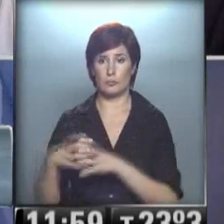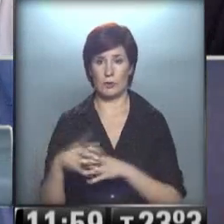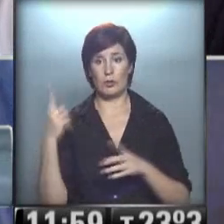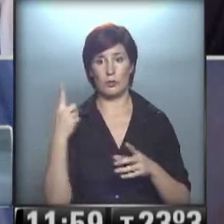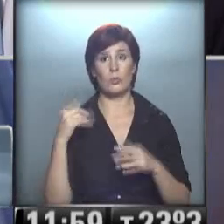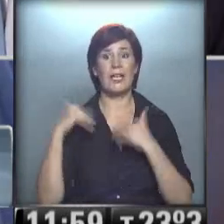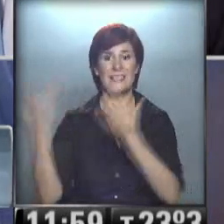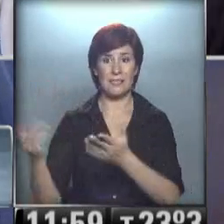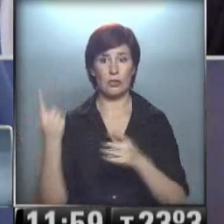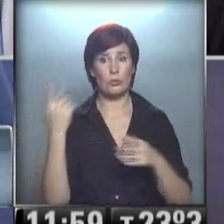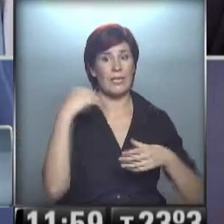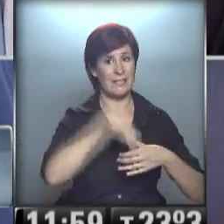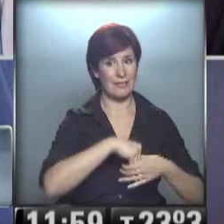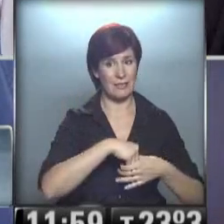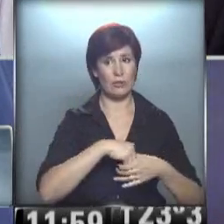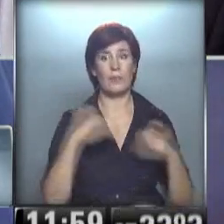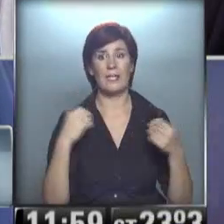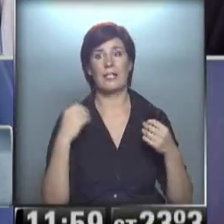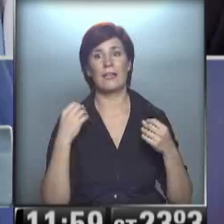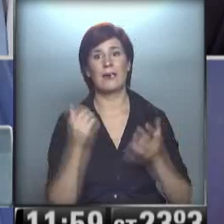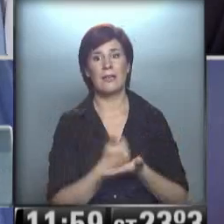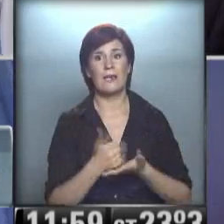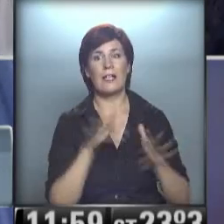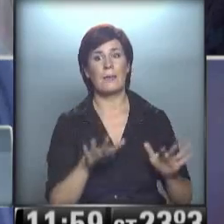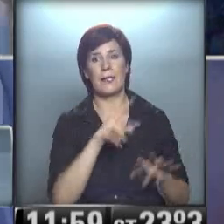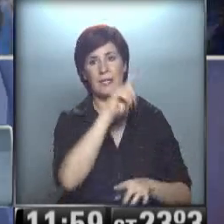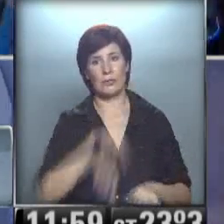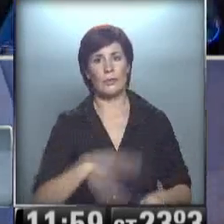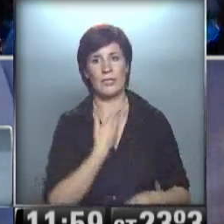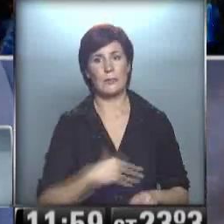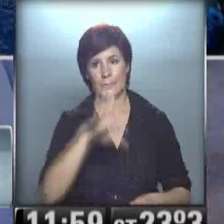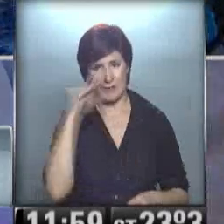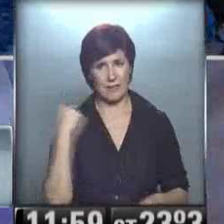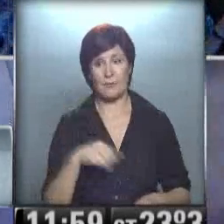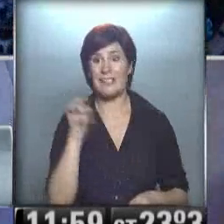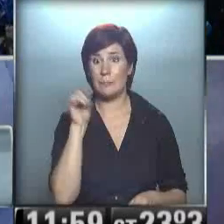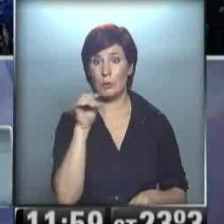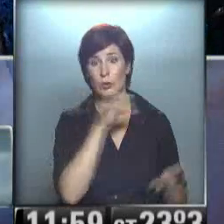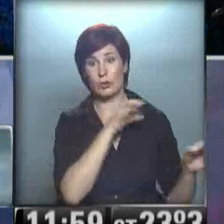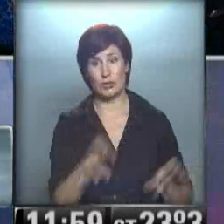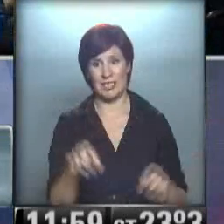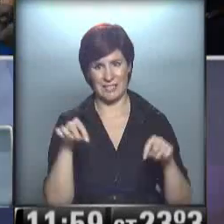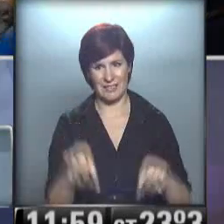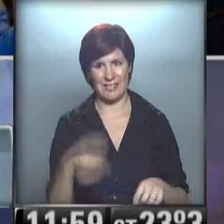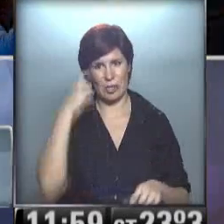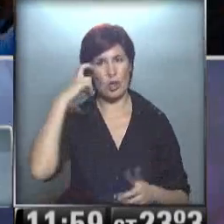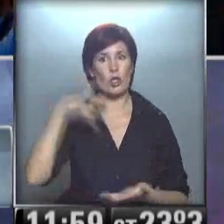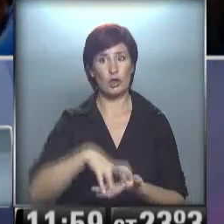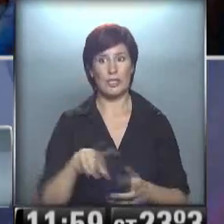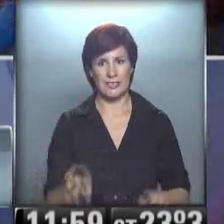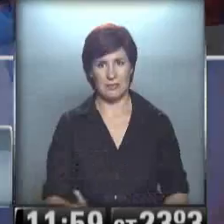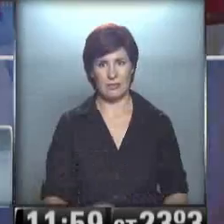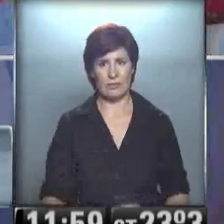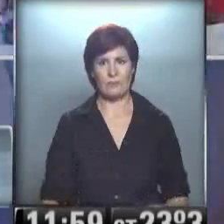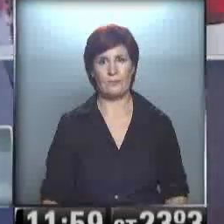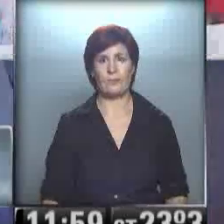exterior, una comisión de interior, para recibir a la Presidenta de la Nación, que en minutos va a estar llegando al Congreso de la Nación